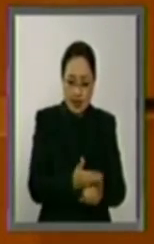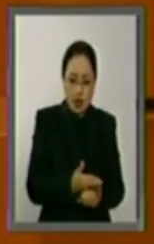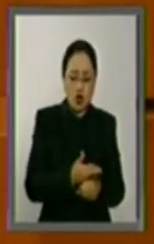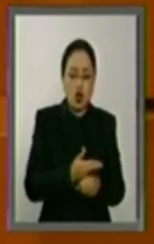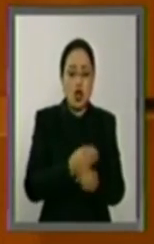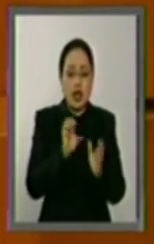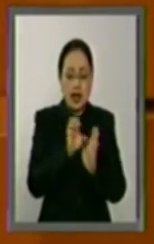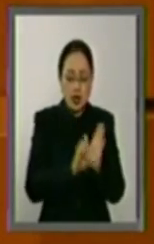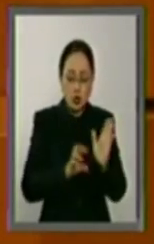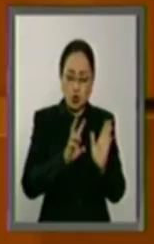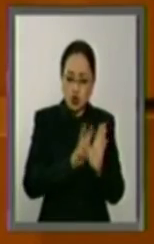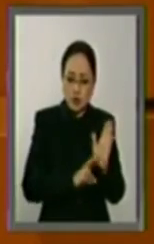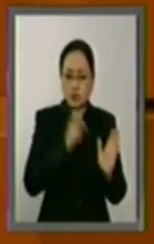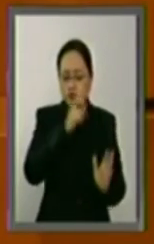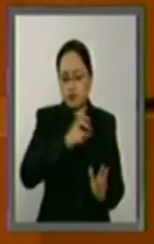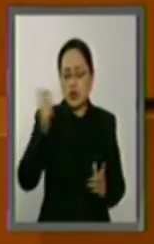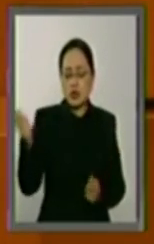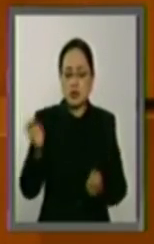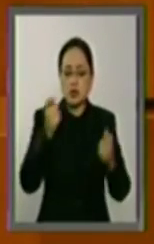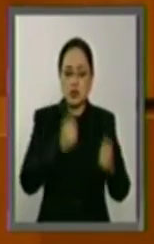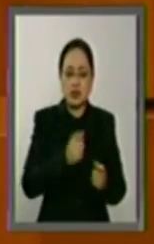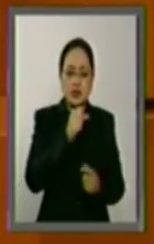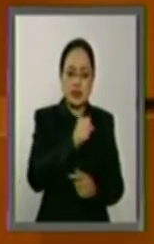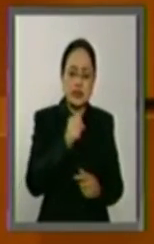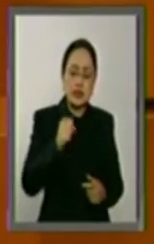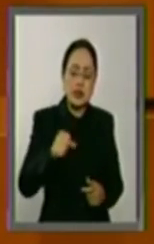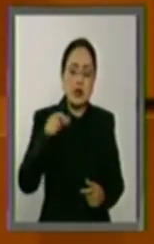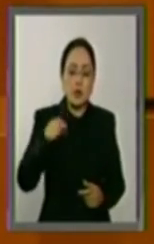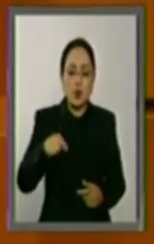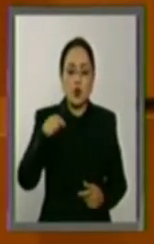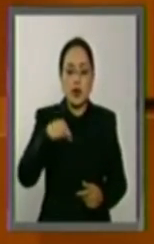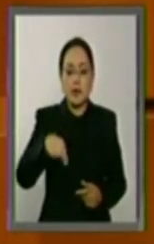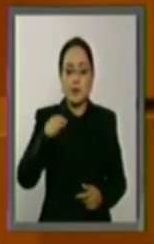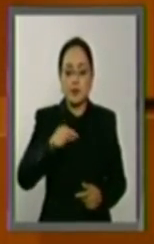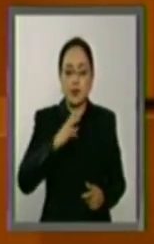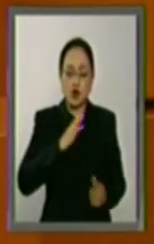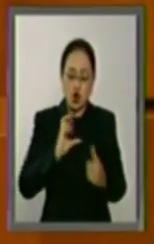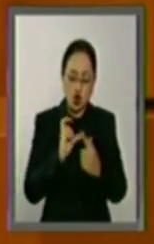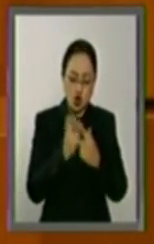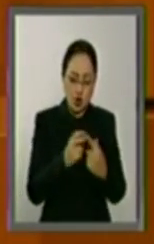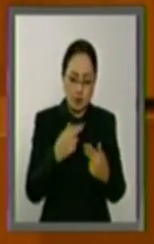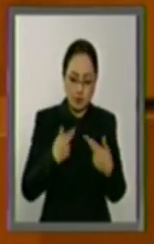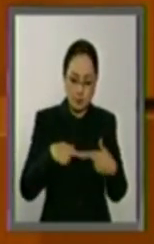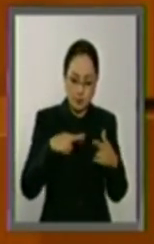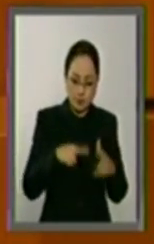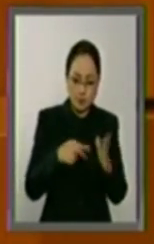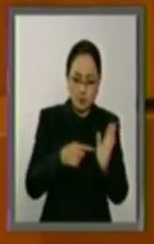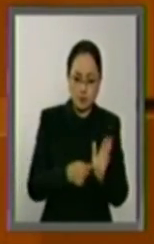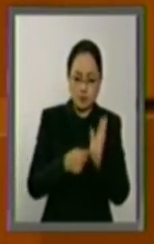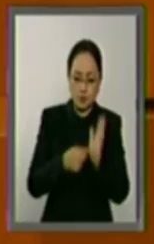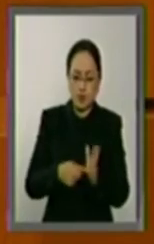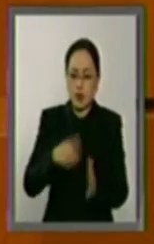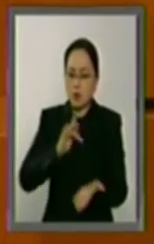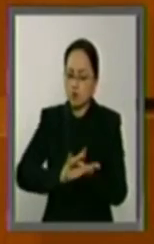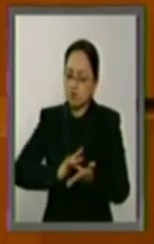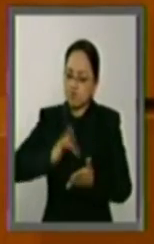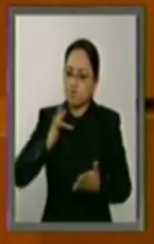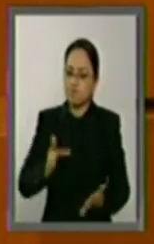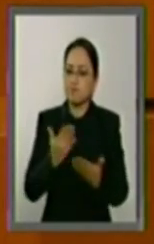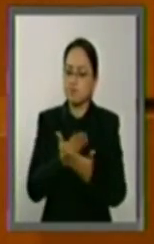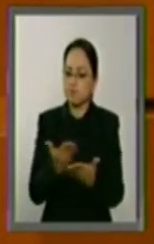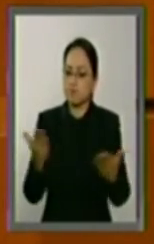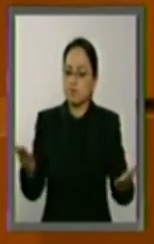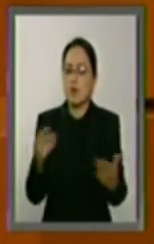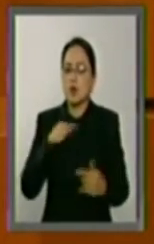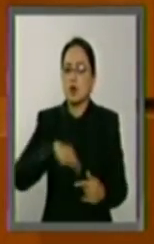Nacional de Seguridad Pública. A nombre de la propia Comisión de Seguridad, mis más sentidas gracias